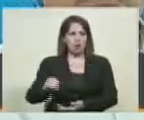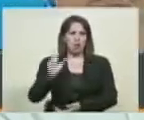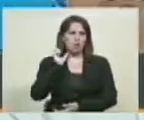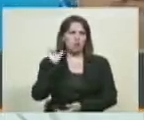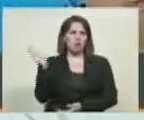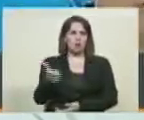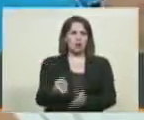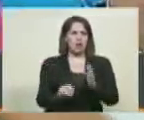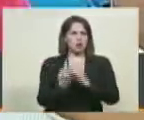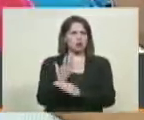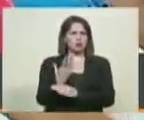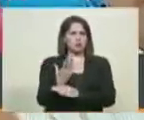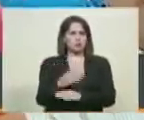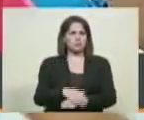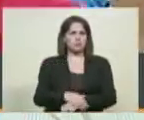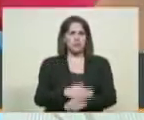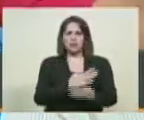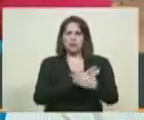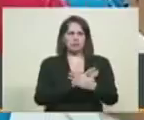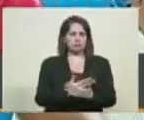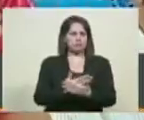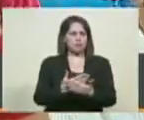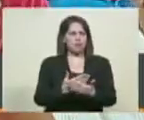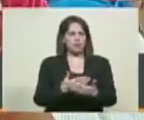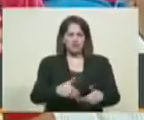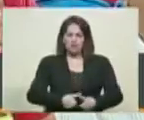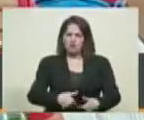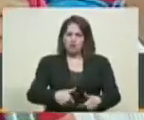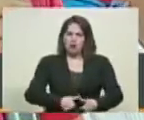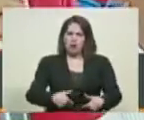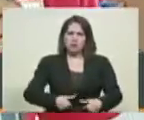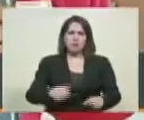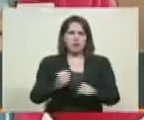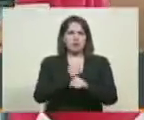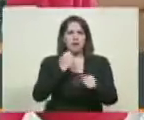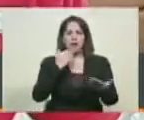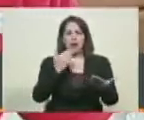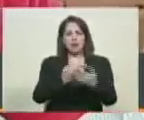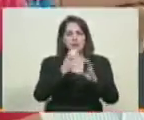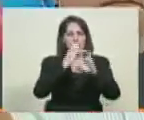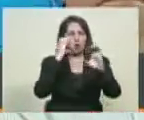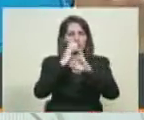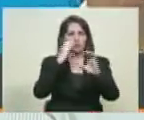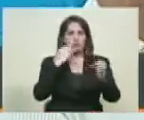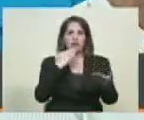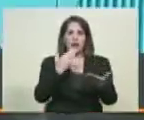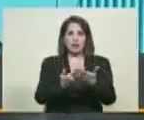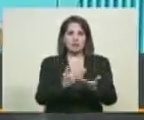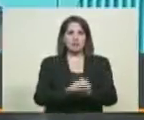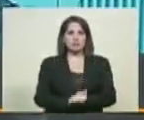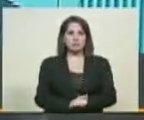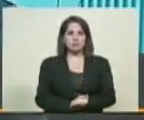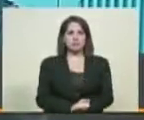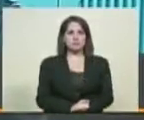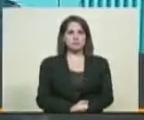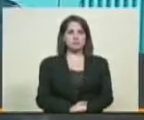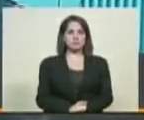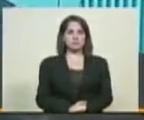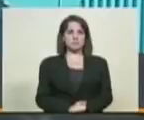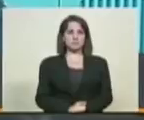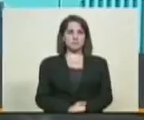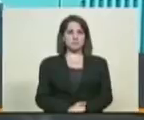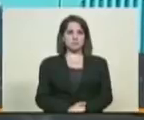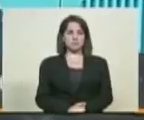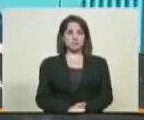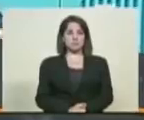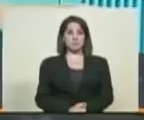Rosa, y aquí estamos para luchar y gracias por darnos esa herramienta en nuestras manos. Bueno, gracias, Robert. Bueno, camarada, fíjense